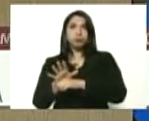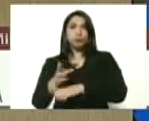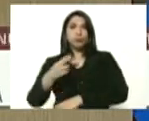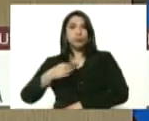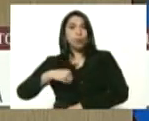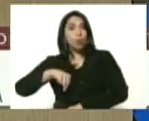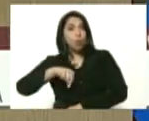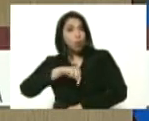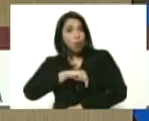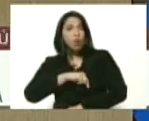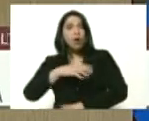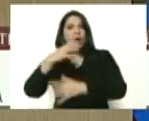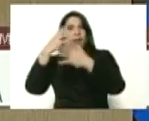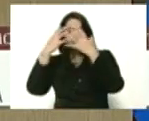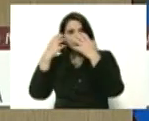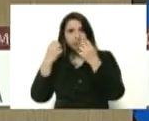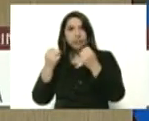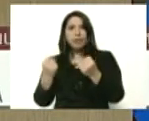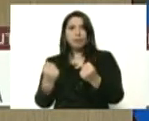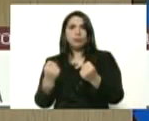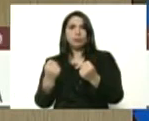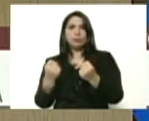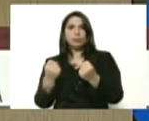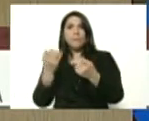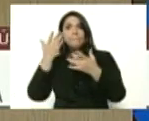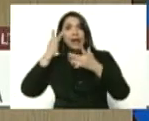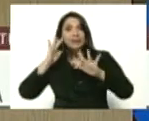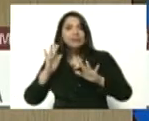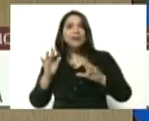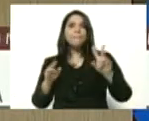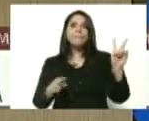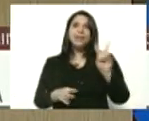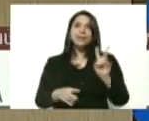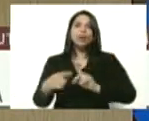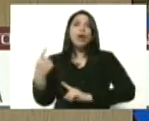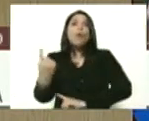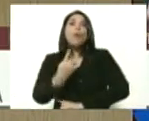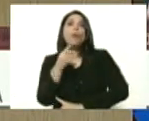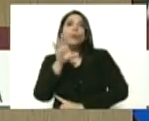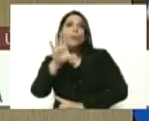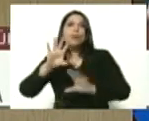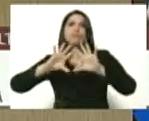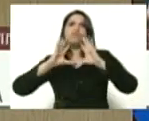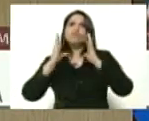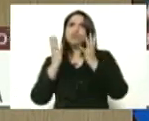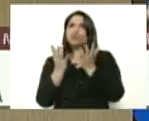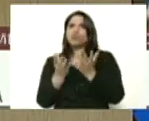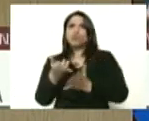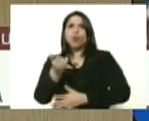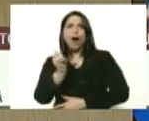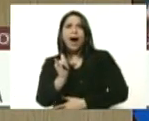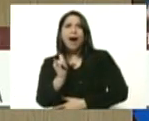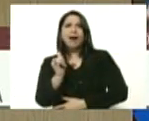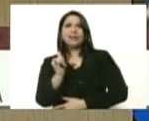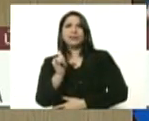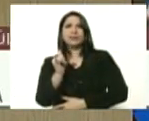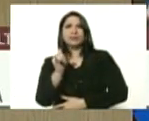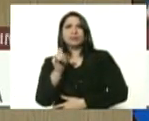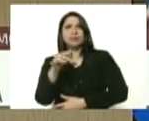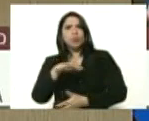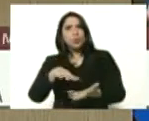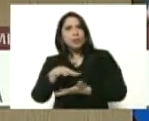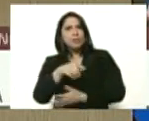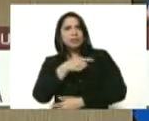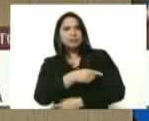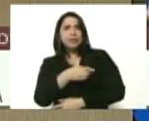nosotros entendemos que parece que es Venezuela el único país del mundo que presenta una situación así, porque